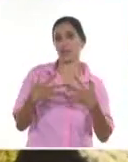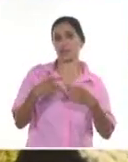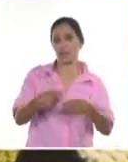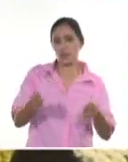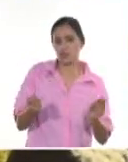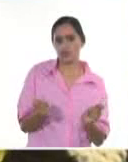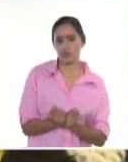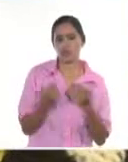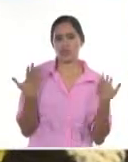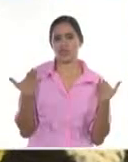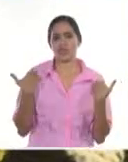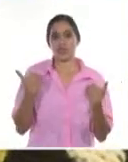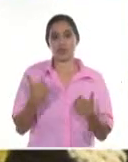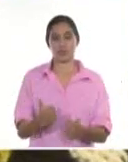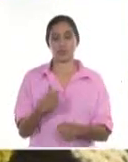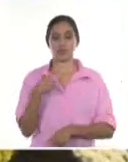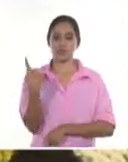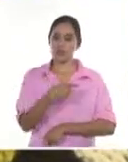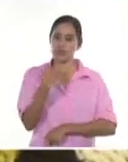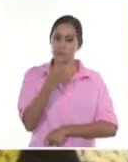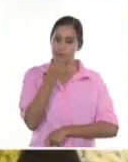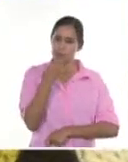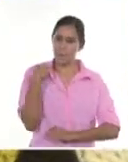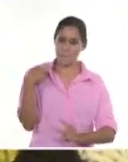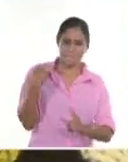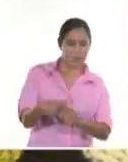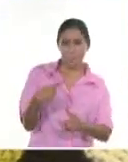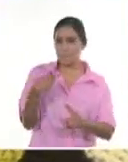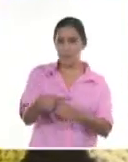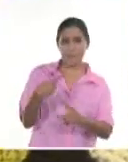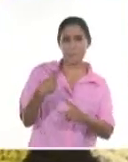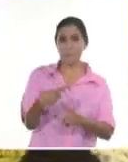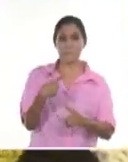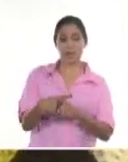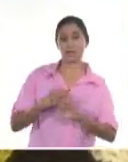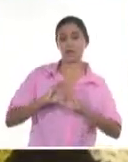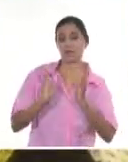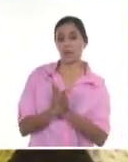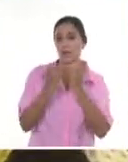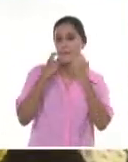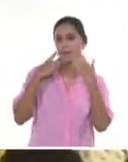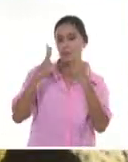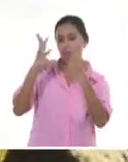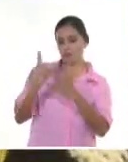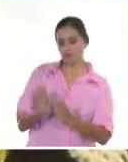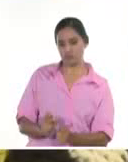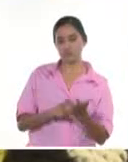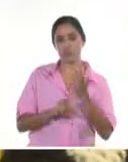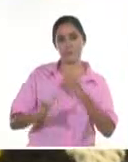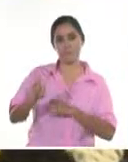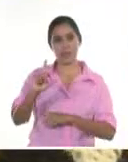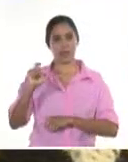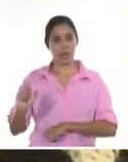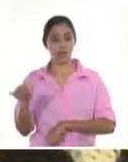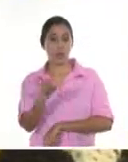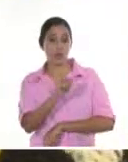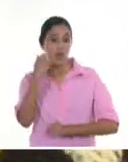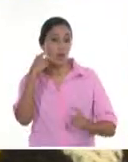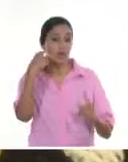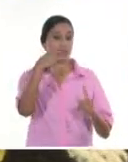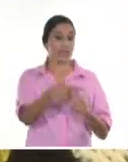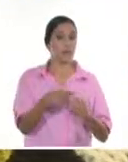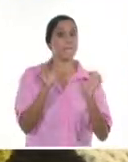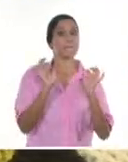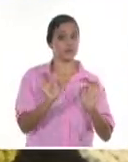aquellas cuestiones, qué más podemos hacer para que Villa Clara llegue a esa rendición de cuentas, teniendo en cuenta los aspectos también que se nos van a medir en